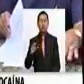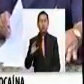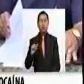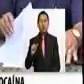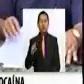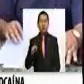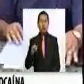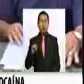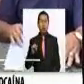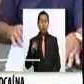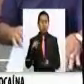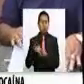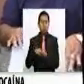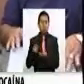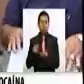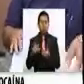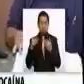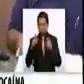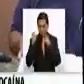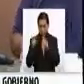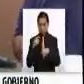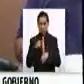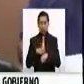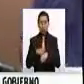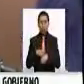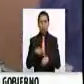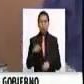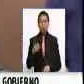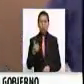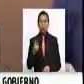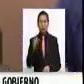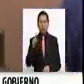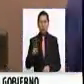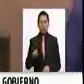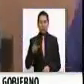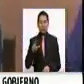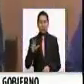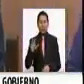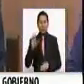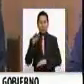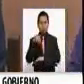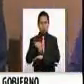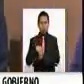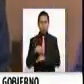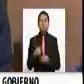este operativo se llevó adelante a las 1035 de la noche